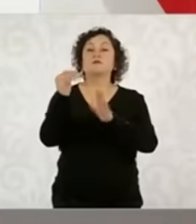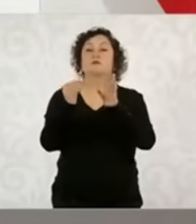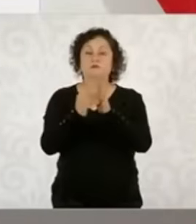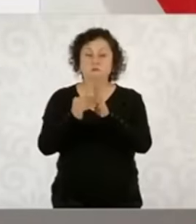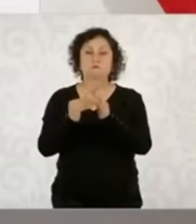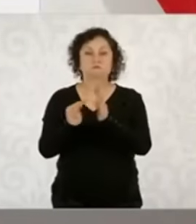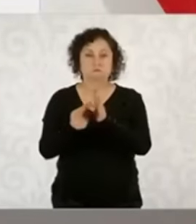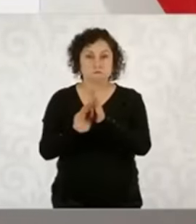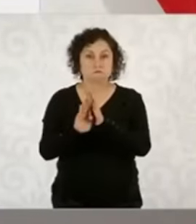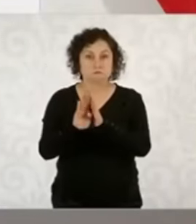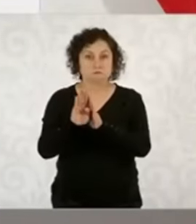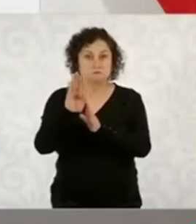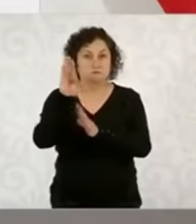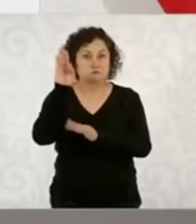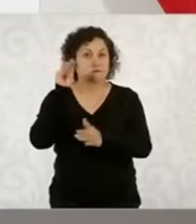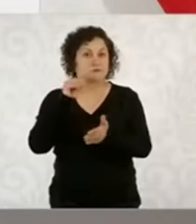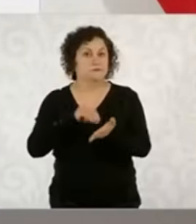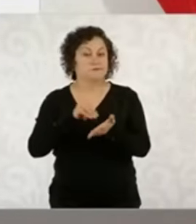sigue, por favor.